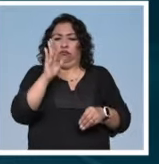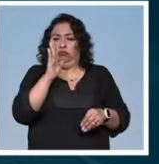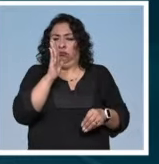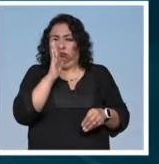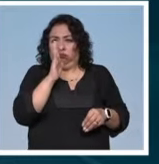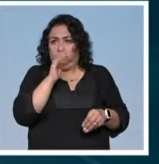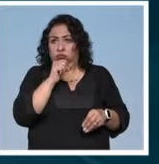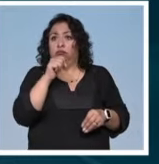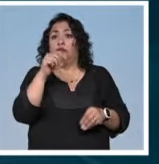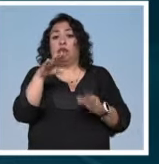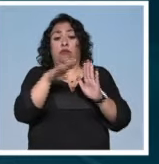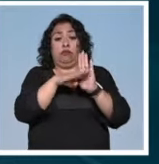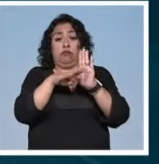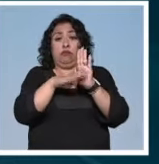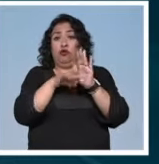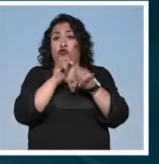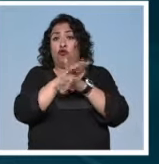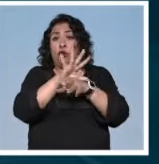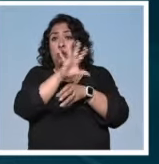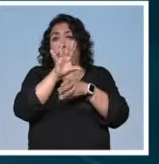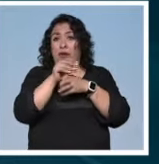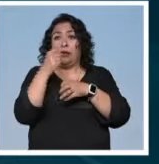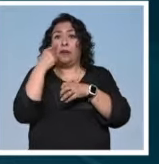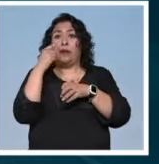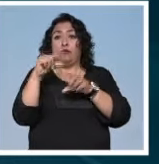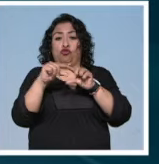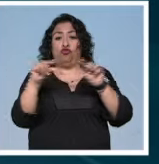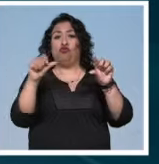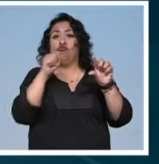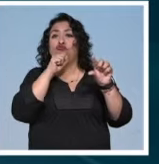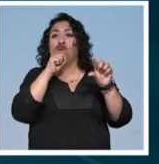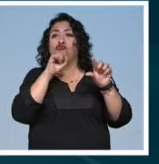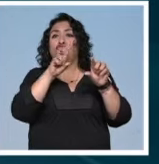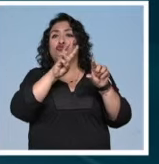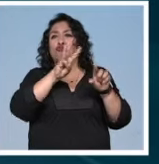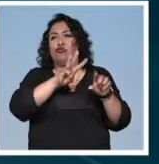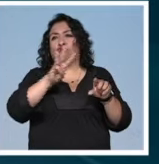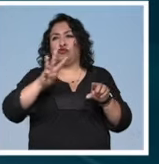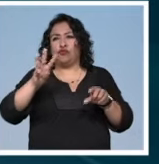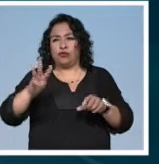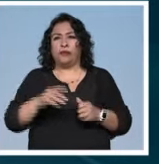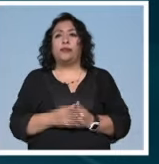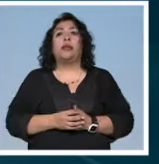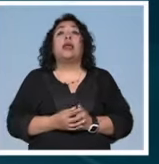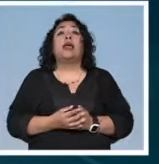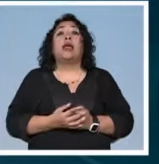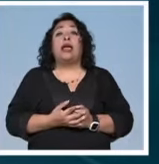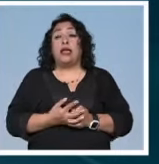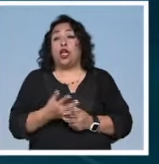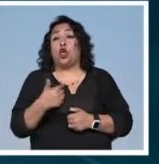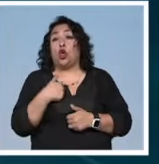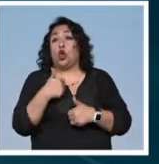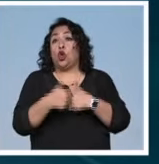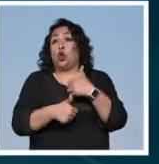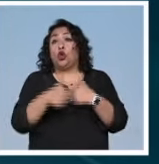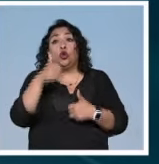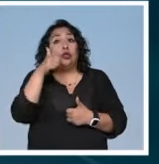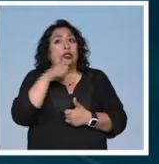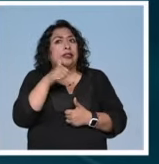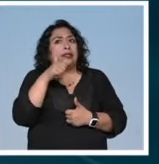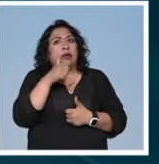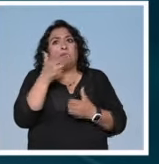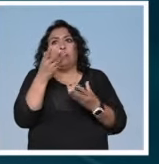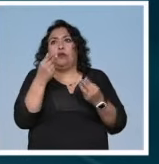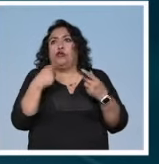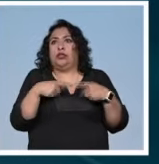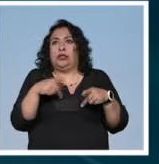artificial. Las bases más detalladas están en la página que aparecen en pantalla. Es un concurso que siempre recibe muchísima